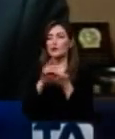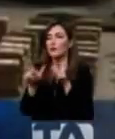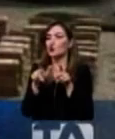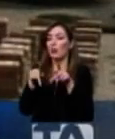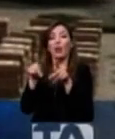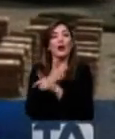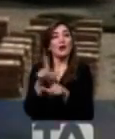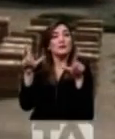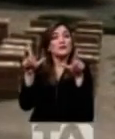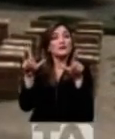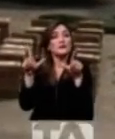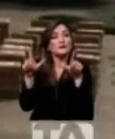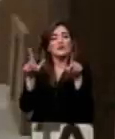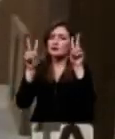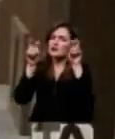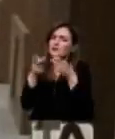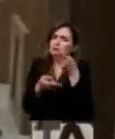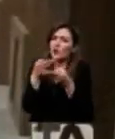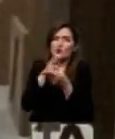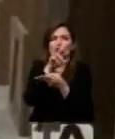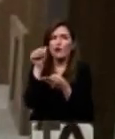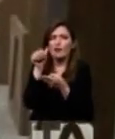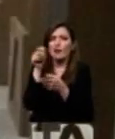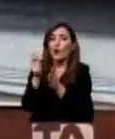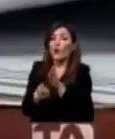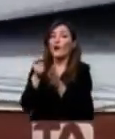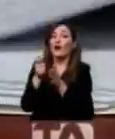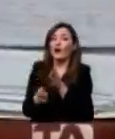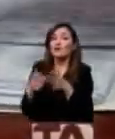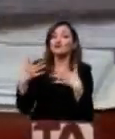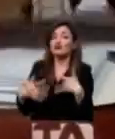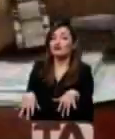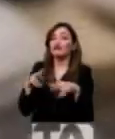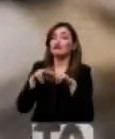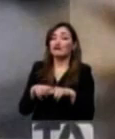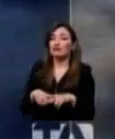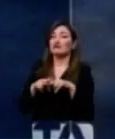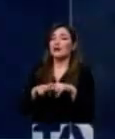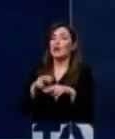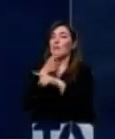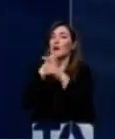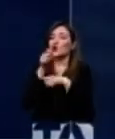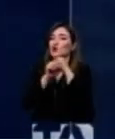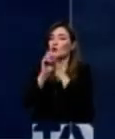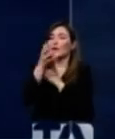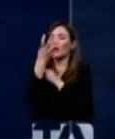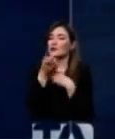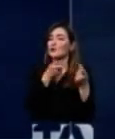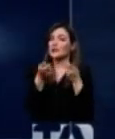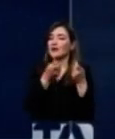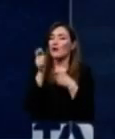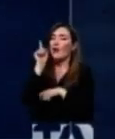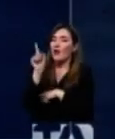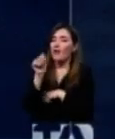pero si hablamos de narcotráfico y cuestionados fallos judiciales hay mucho más por revisar marzo del 2014 operativo juego de